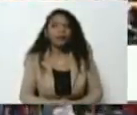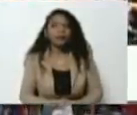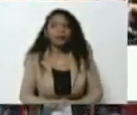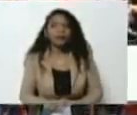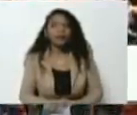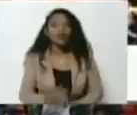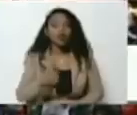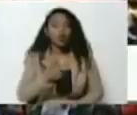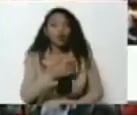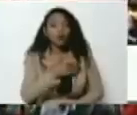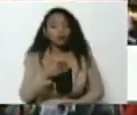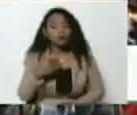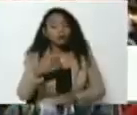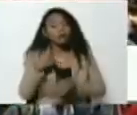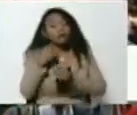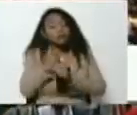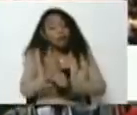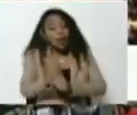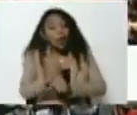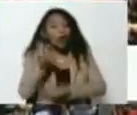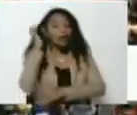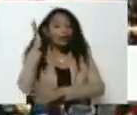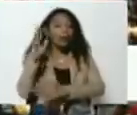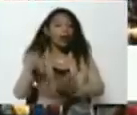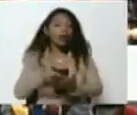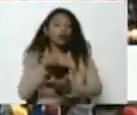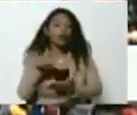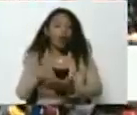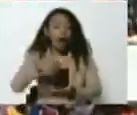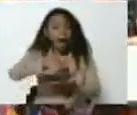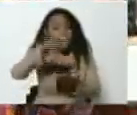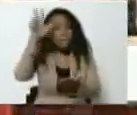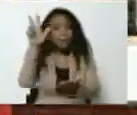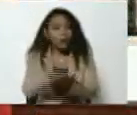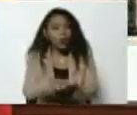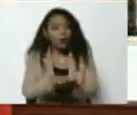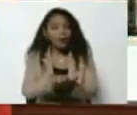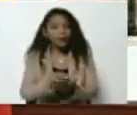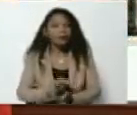Aspiro que la Asamblea Nacional apruebe